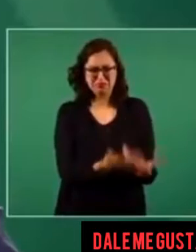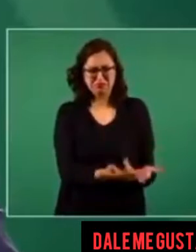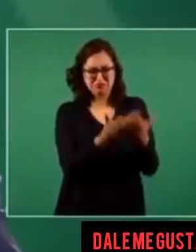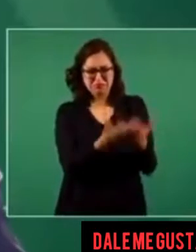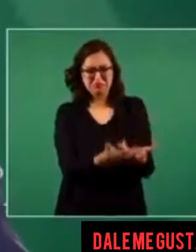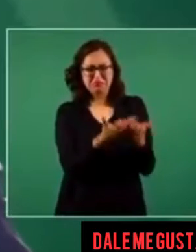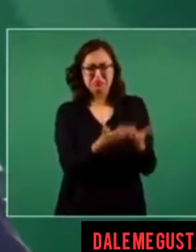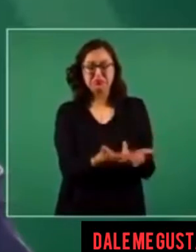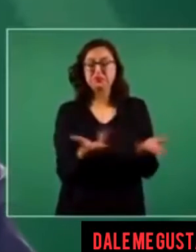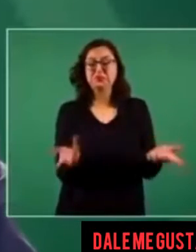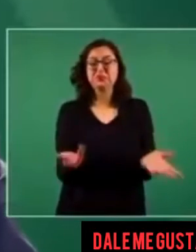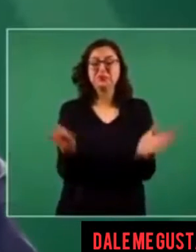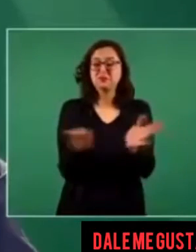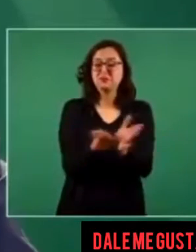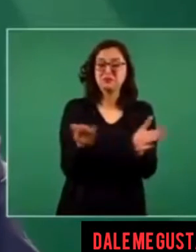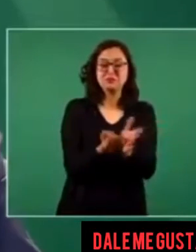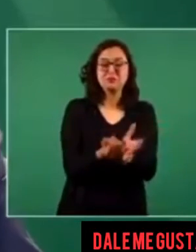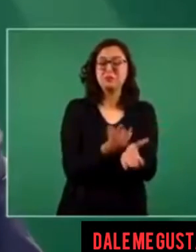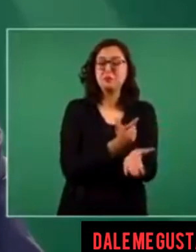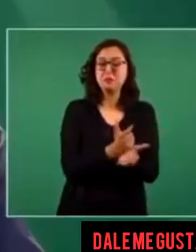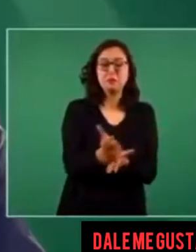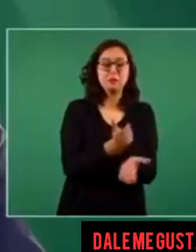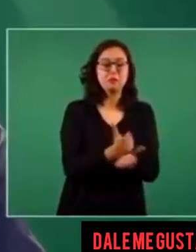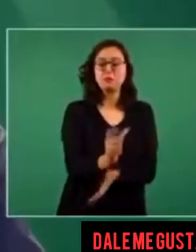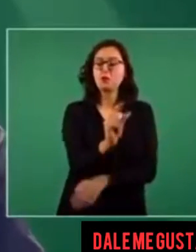les pagan muy poco